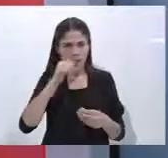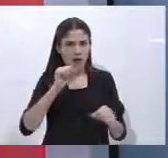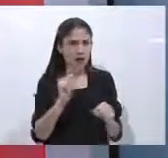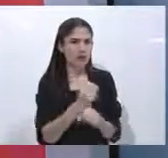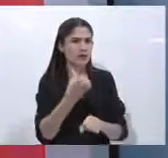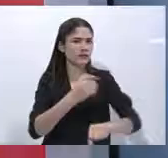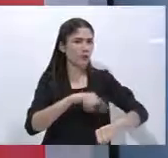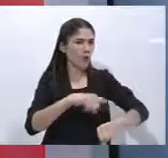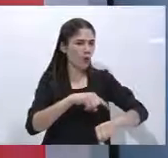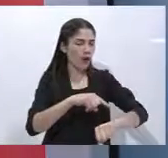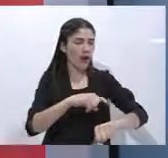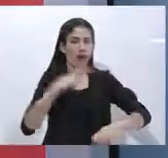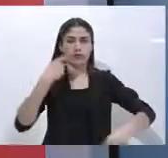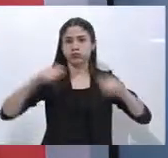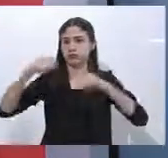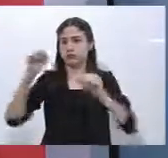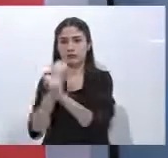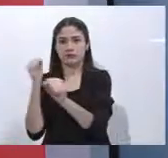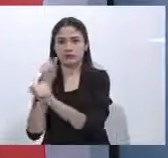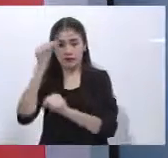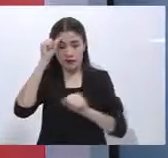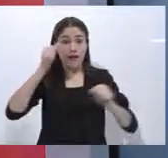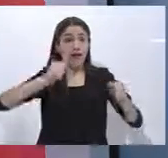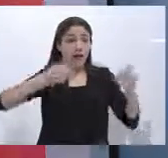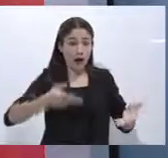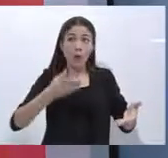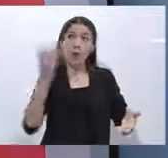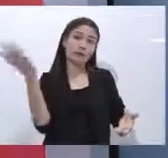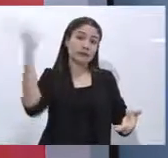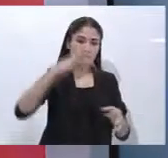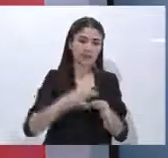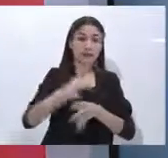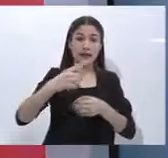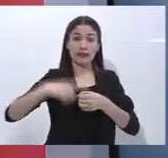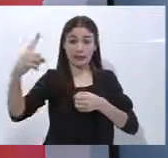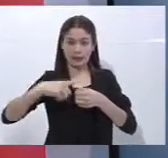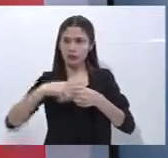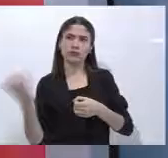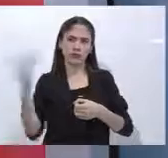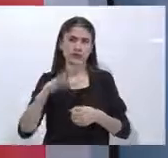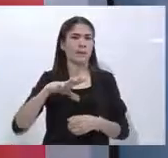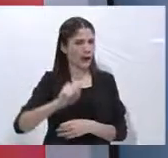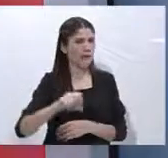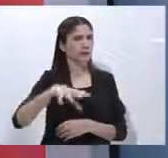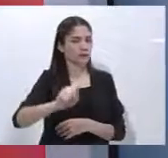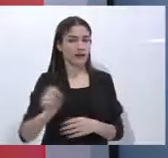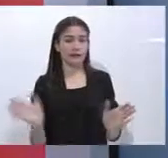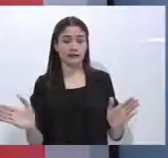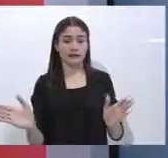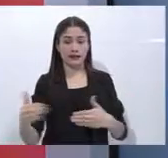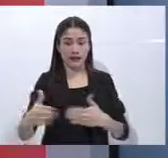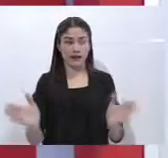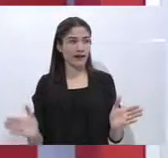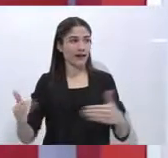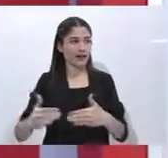trayendo cajas de tomate que estamos estamos comercializando ahí estamos viendo precisamente